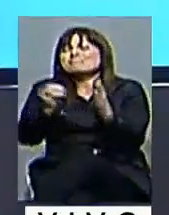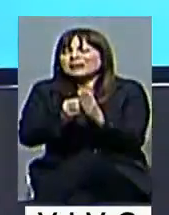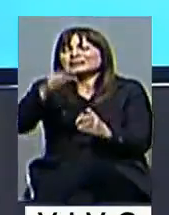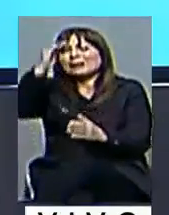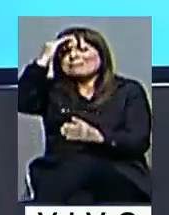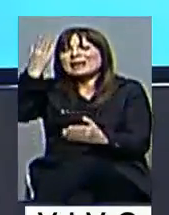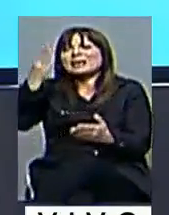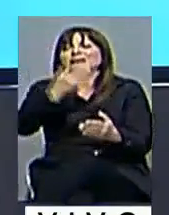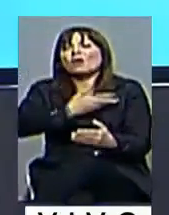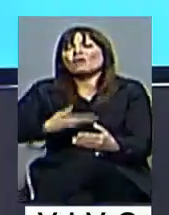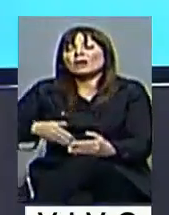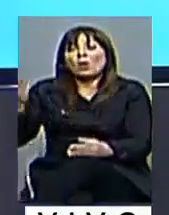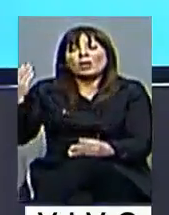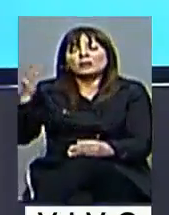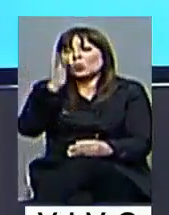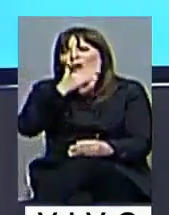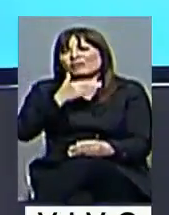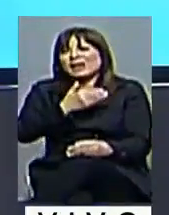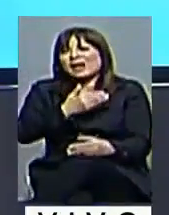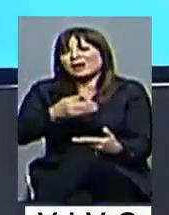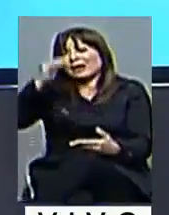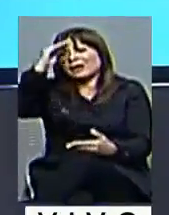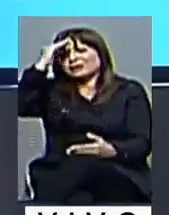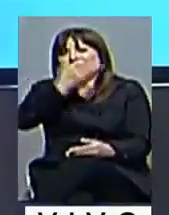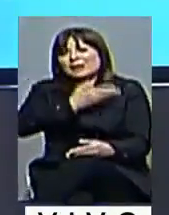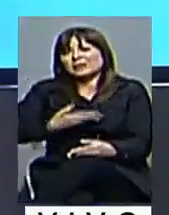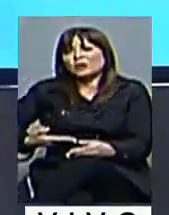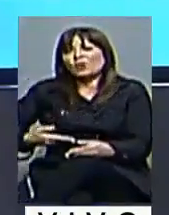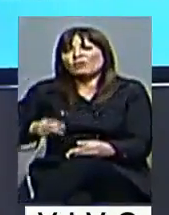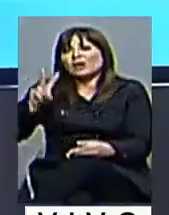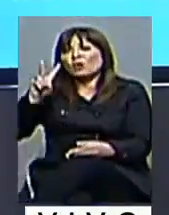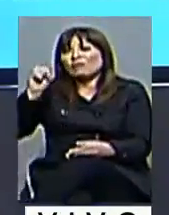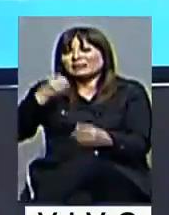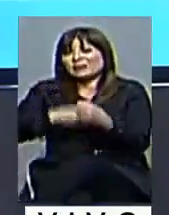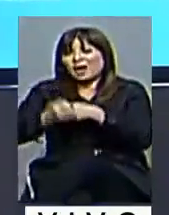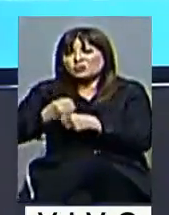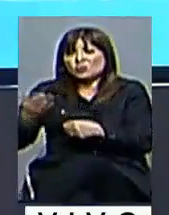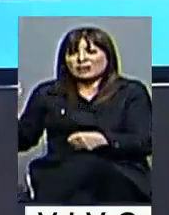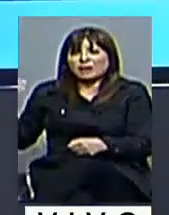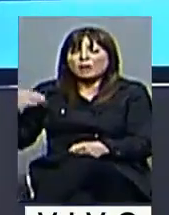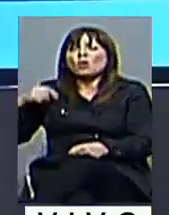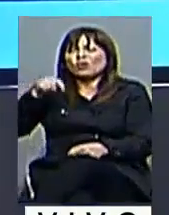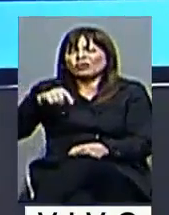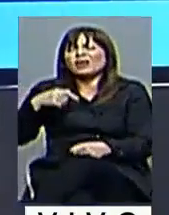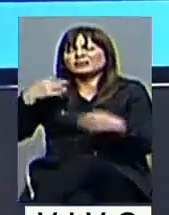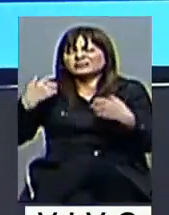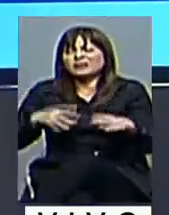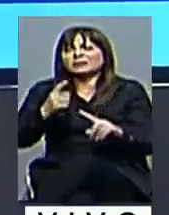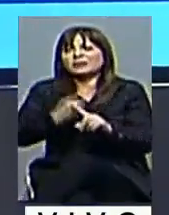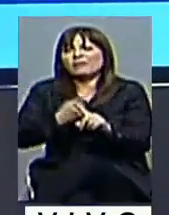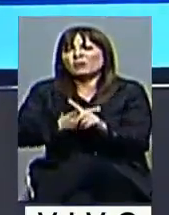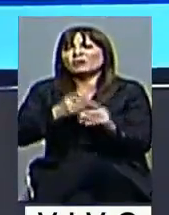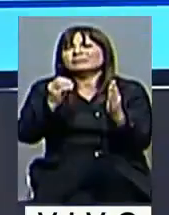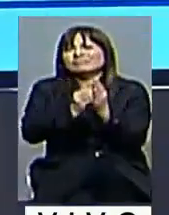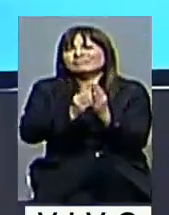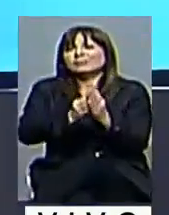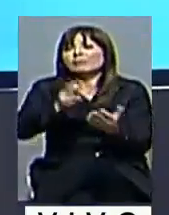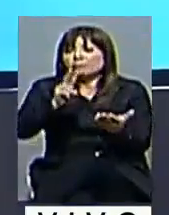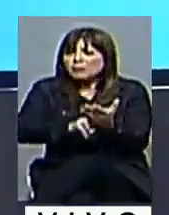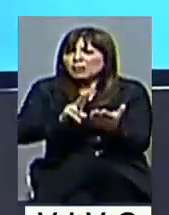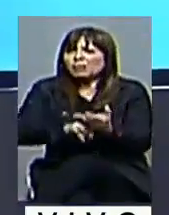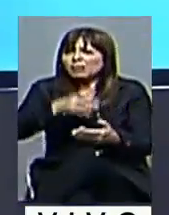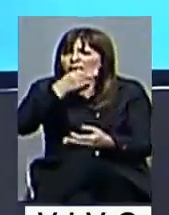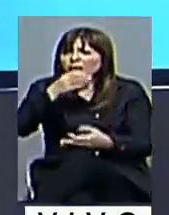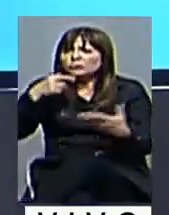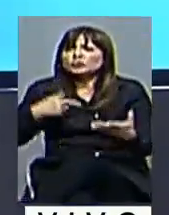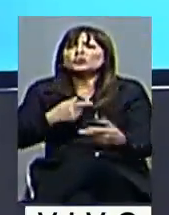No teníamos experiencia de gobierno hace 20 años o hace 30 años. Yo creo que hoy día se va a poder conversar más. Y también hay que ser realista, que tú no les puedes decir que sí